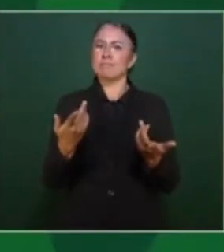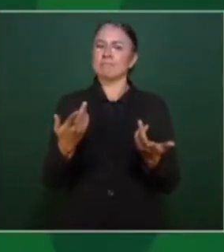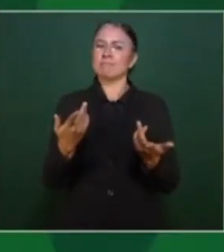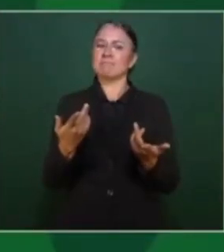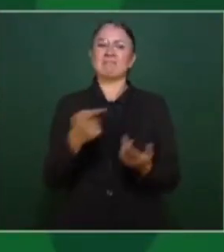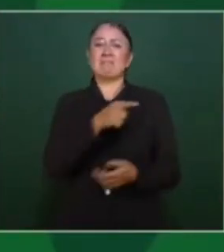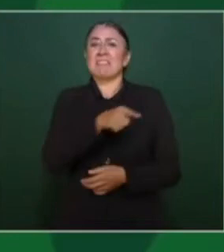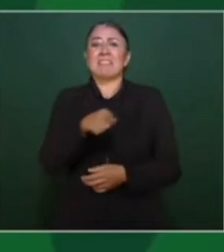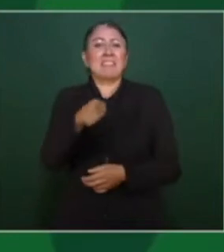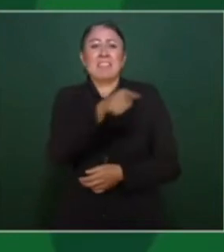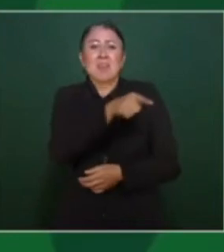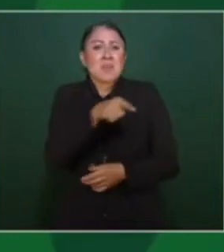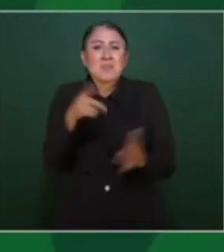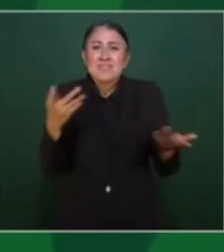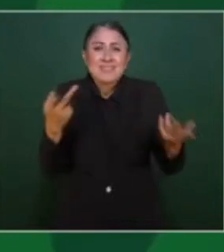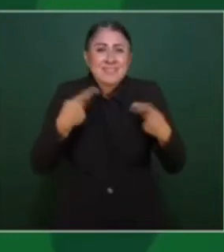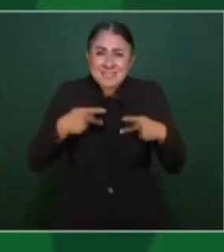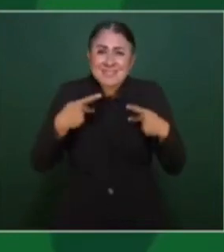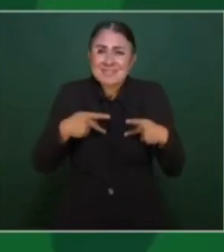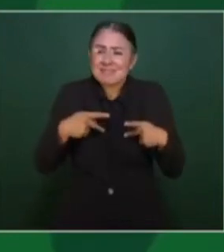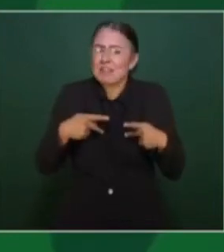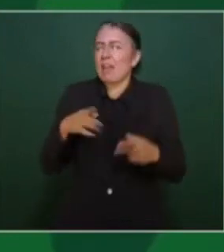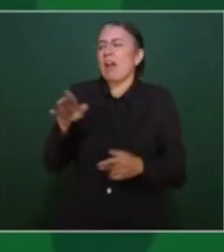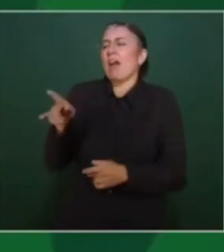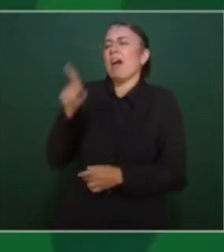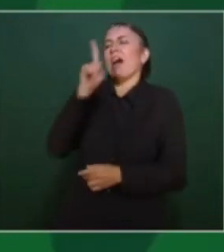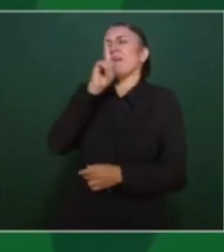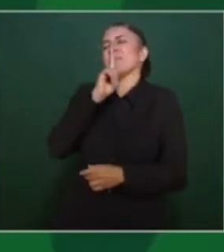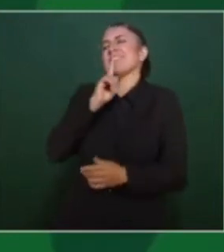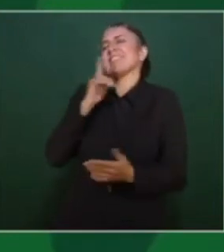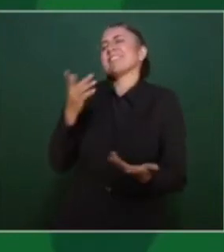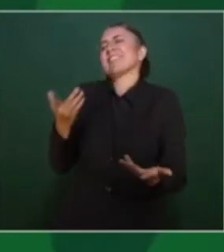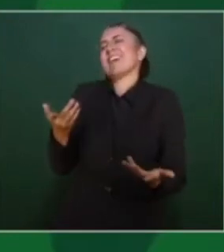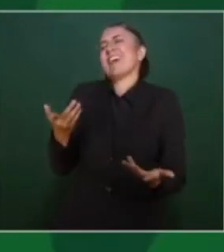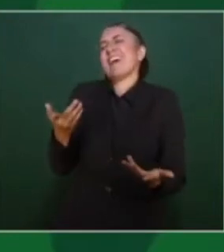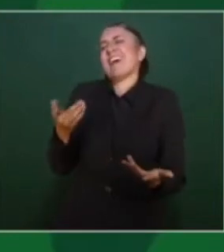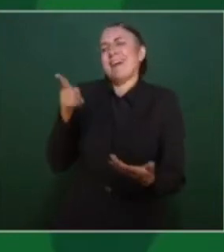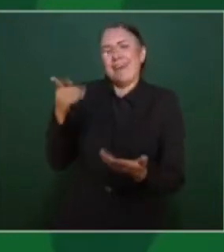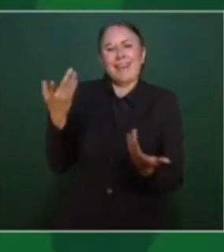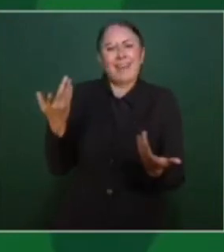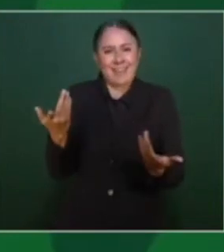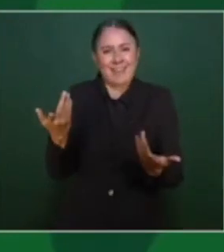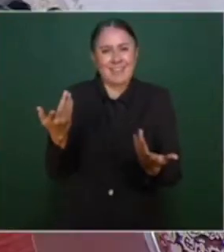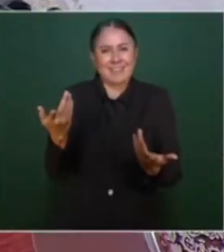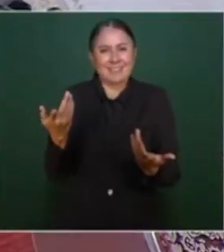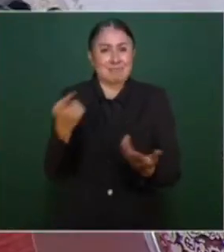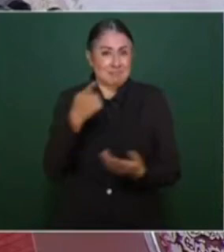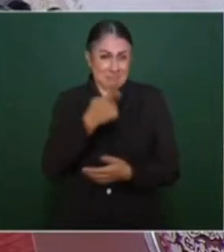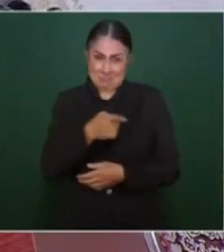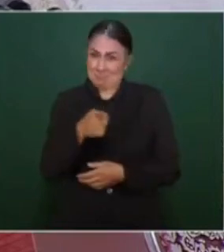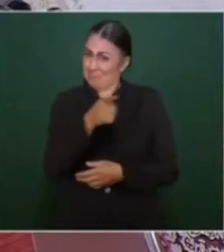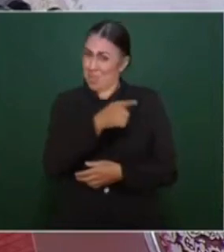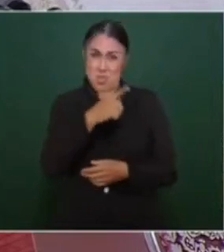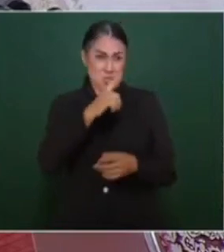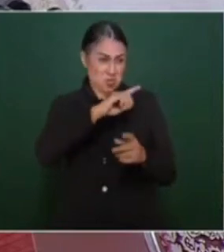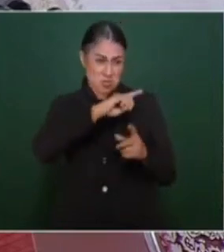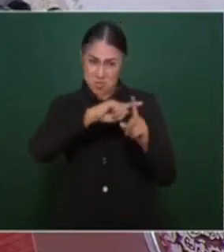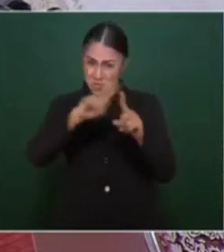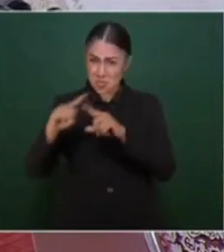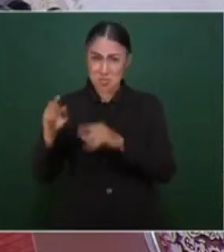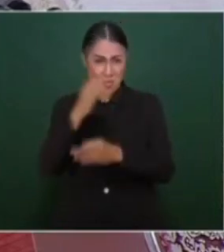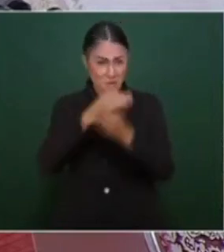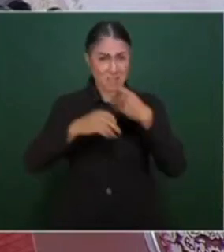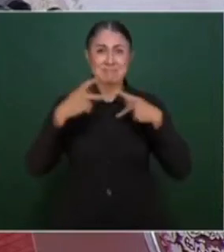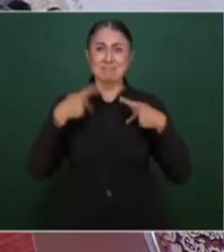desmentir el derecho de la réplica, ya se ejerce,